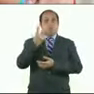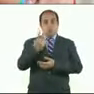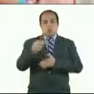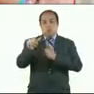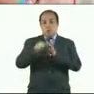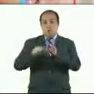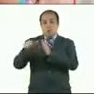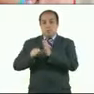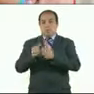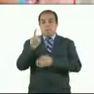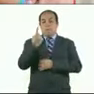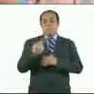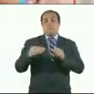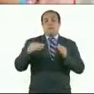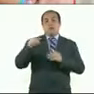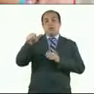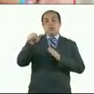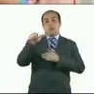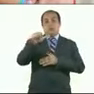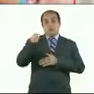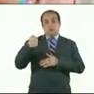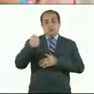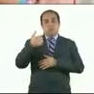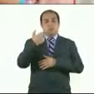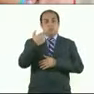pesos, donde vamos a estar